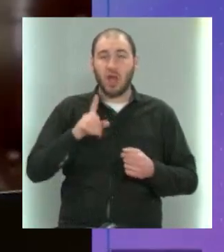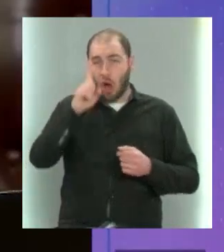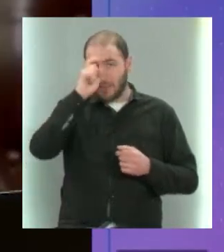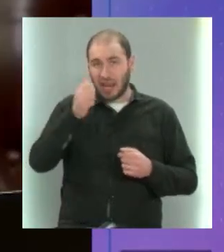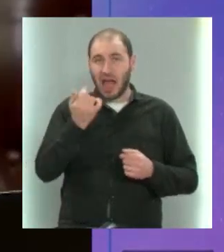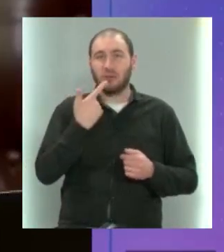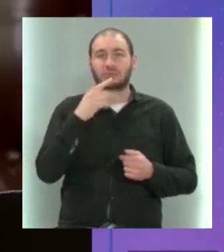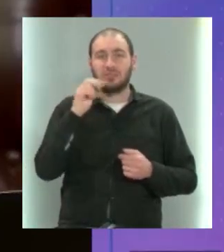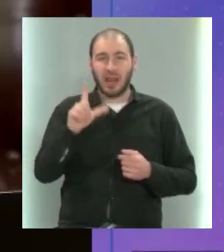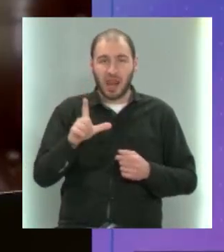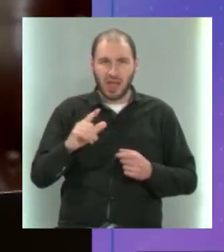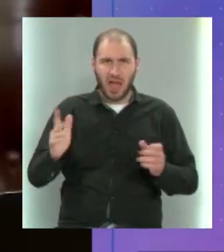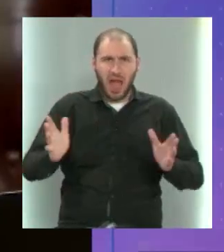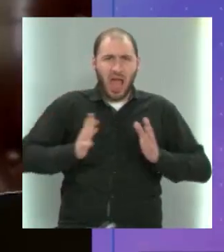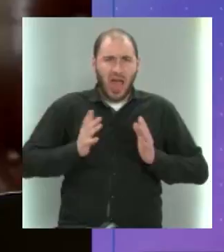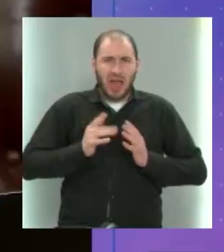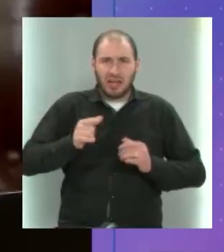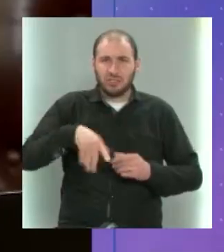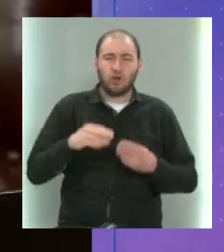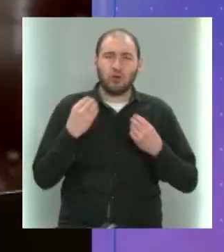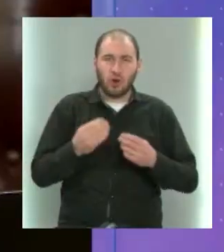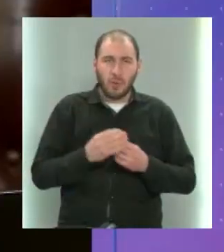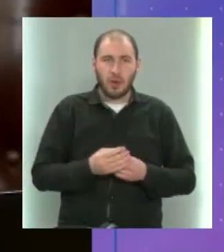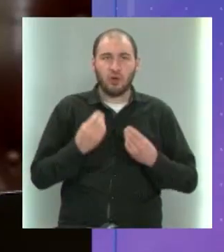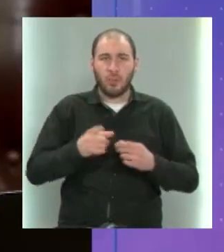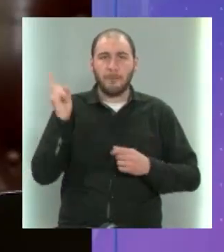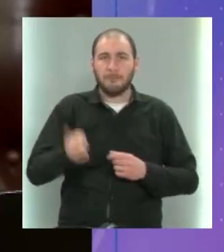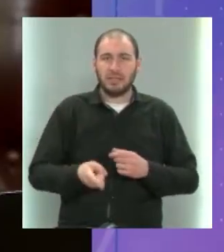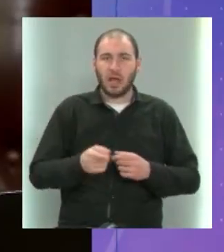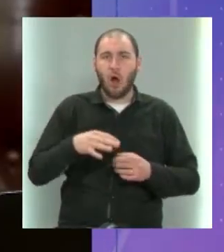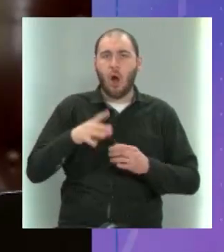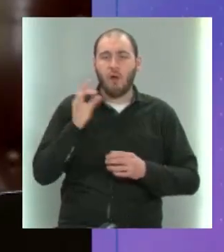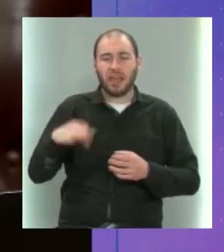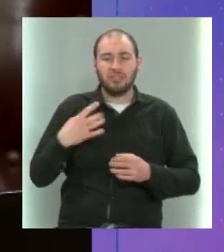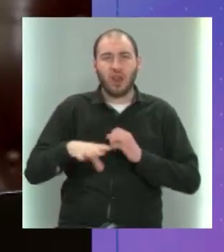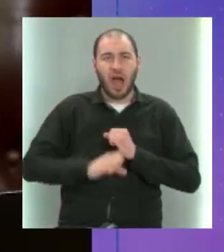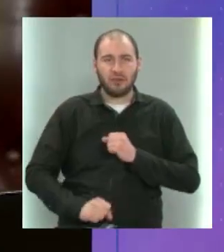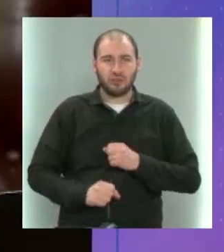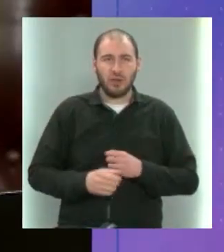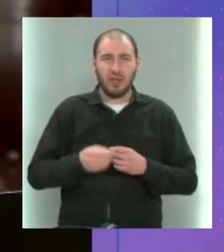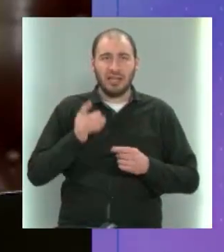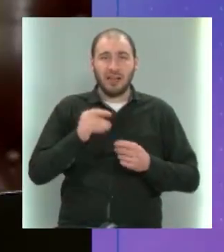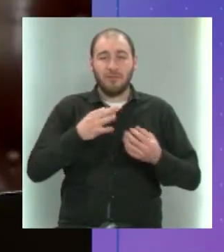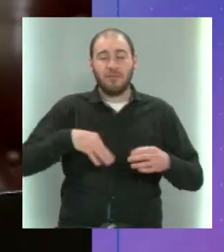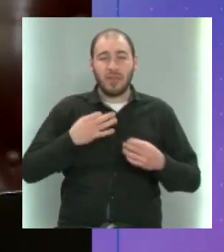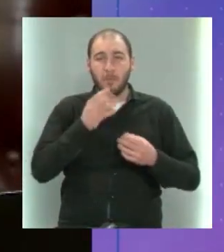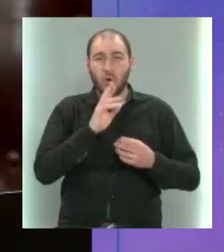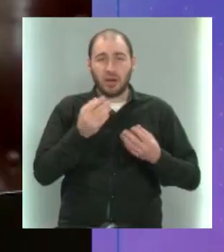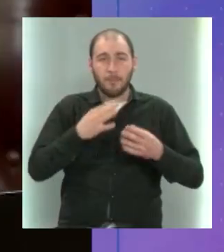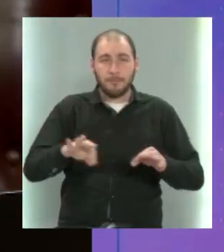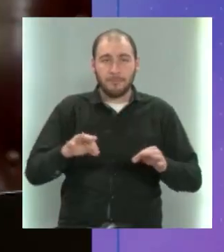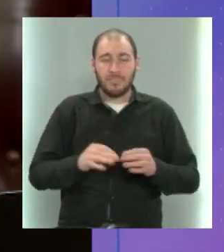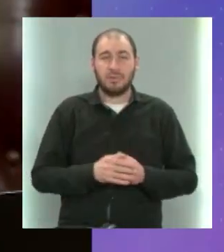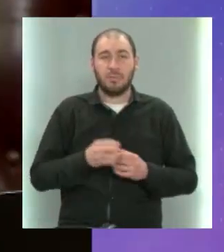Austral escandalizarse de esto, de cómo podría ser obligado a alguien a hacer un aborto para salvar la vida de una mujer que está muriendo, como en